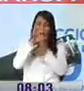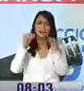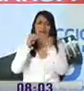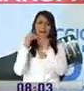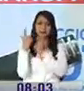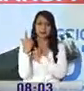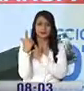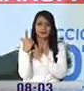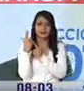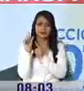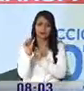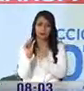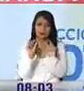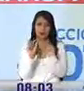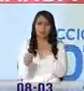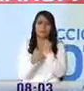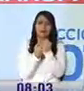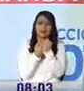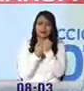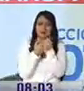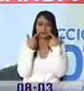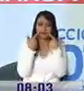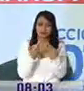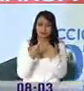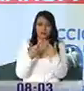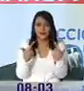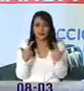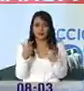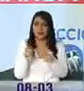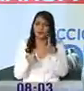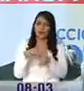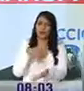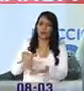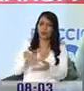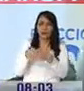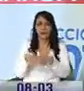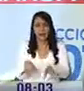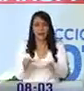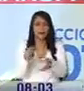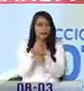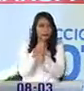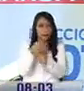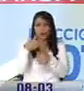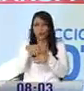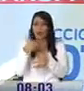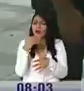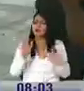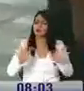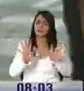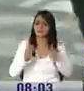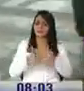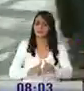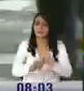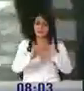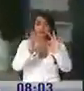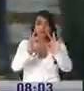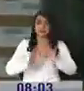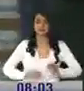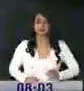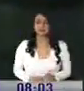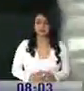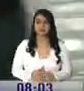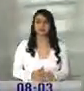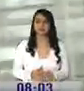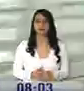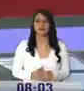sea mínimos pero no quizás como se estaba especulando de que se ha perdido de algún un momento el tema de la seguridad electoral informó Héctor